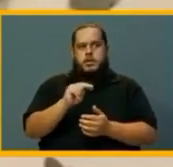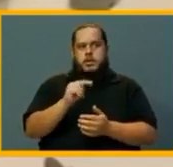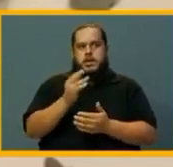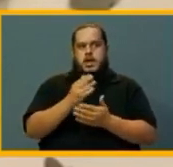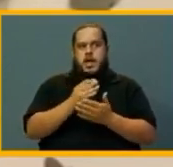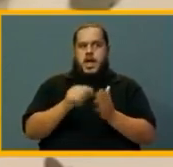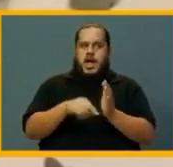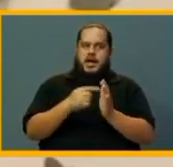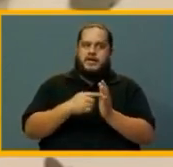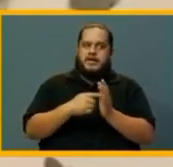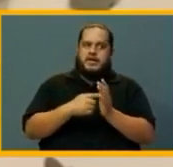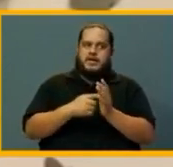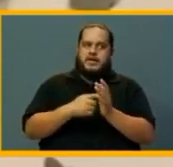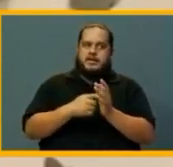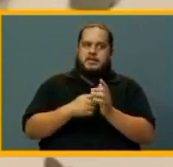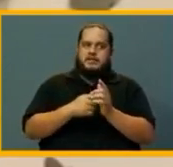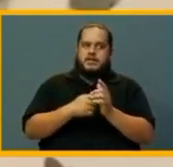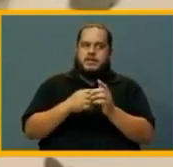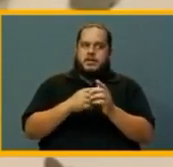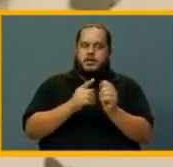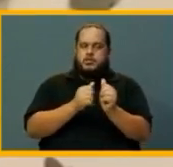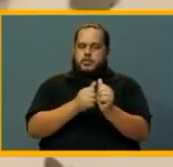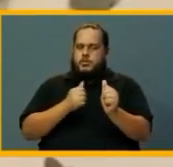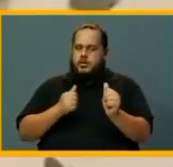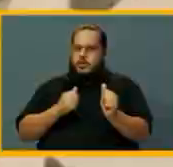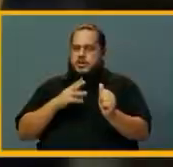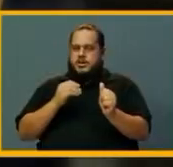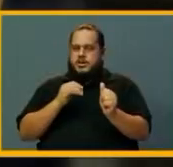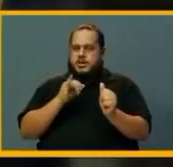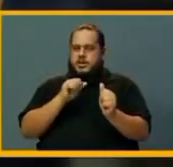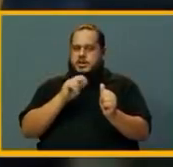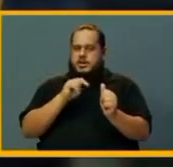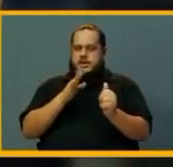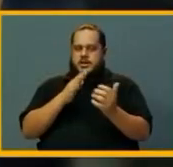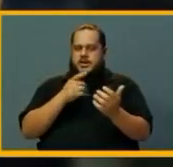y Jürgen faltaba el timing para ir a